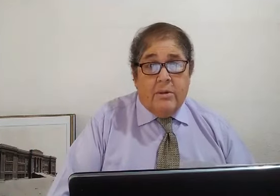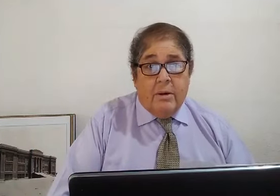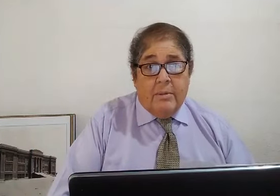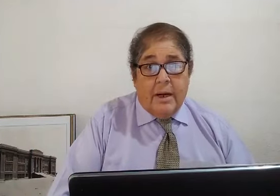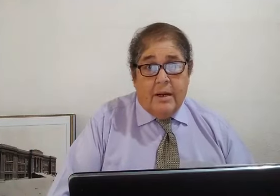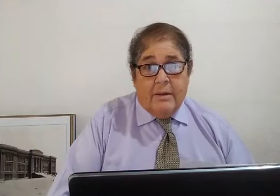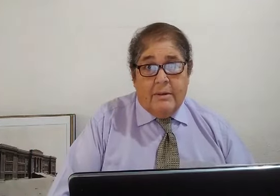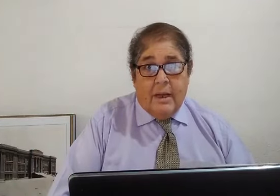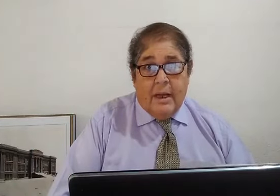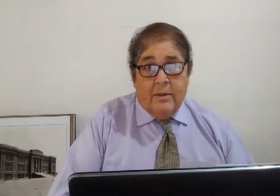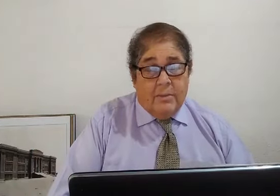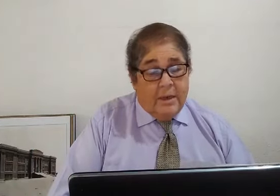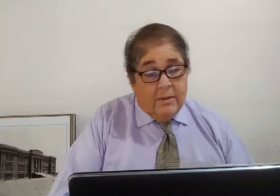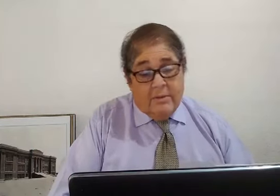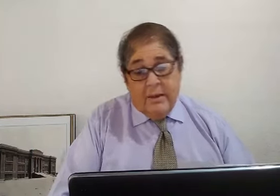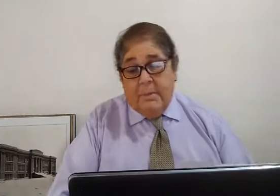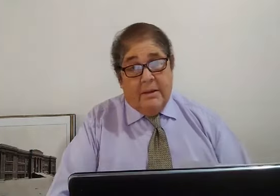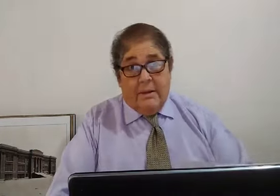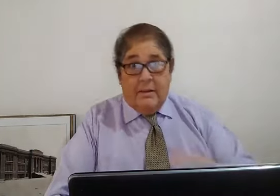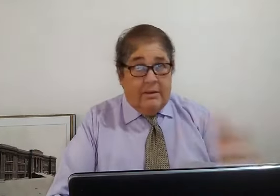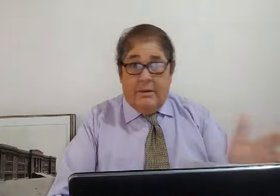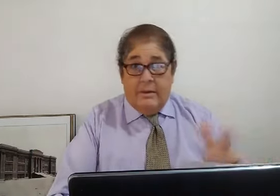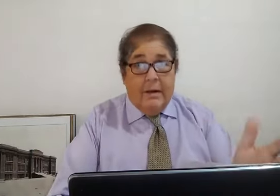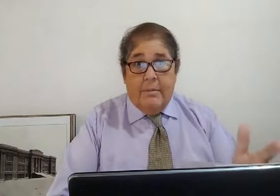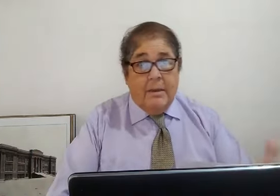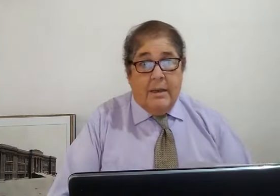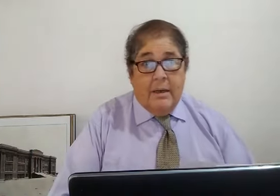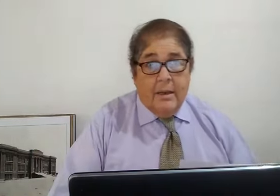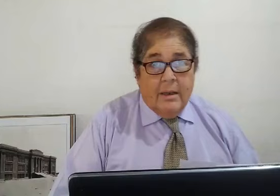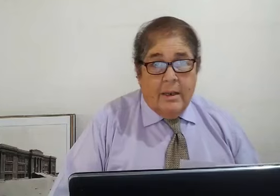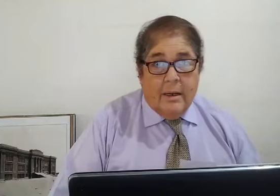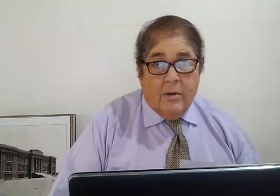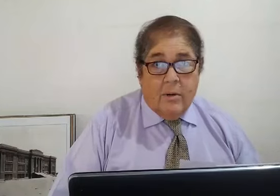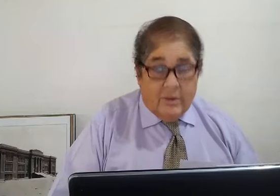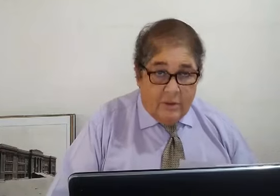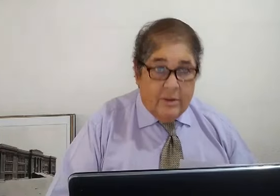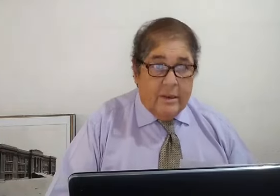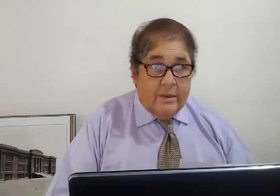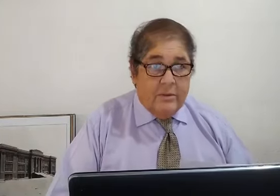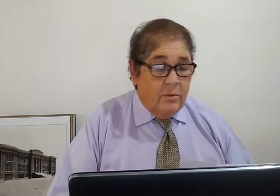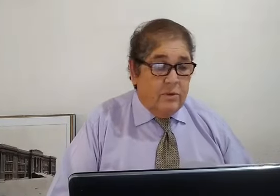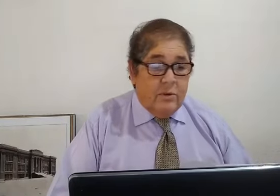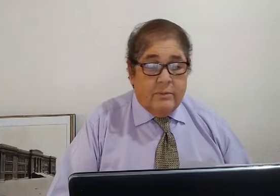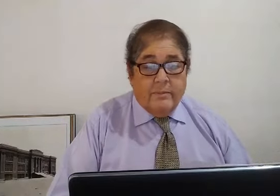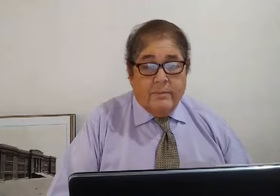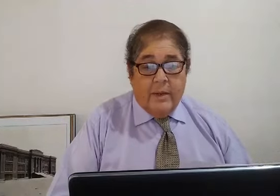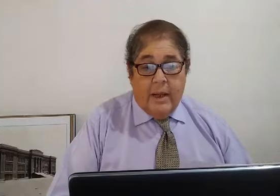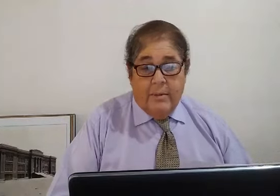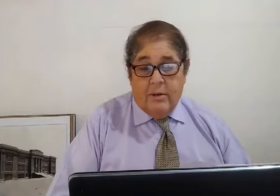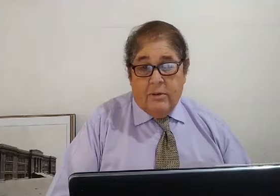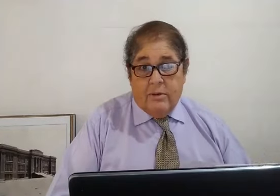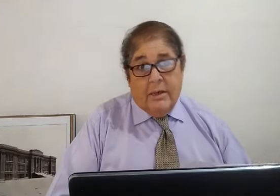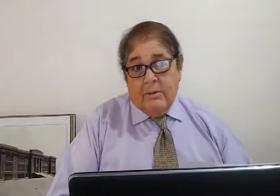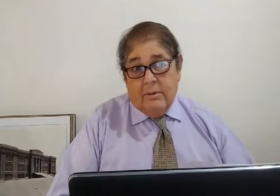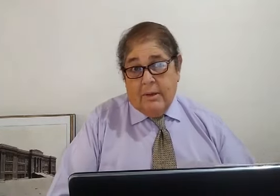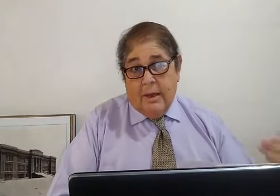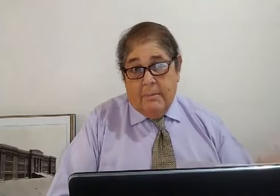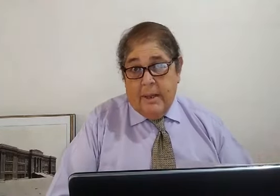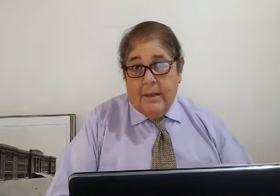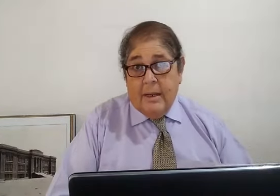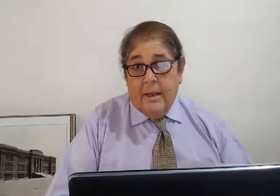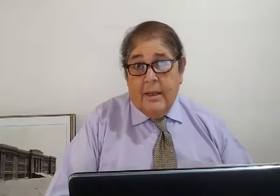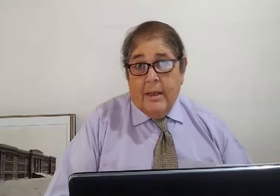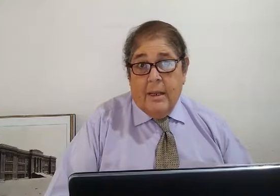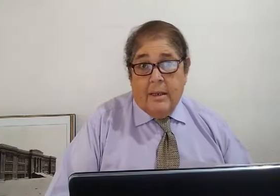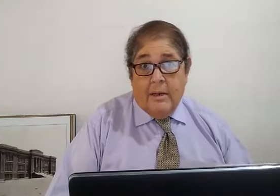gobiernos neoliberales que ha dominado este país. Es esencialmente el corazón del discurso que ha venido sosteniendo desde